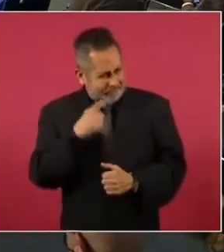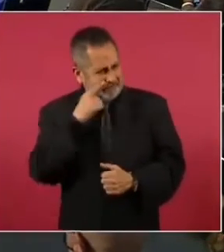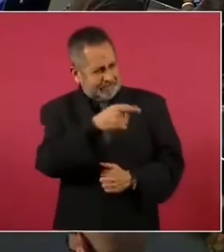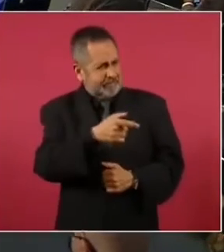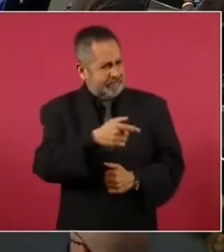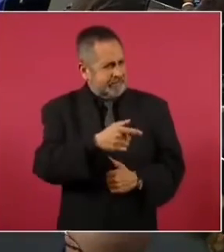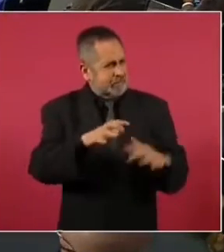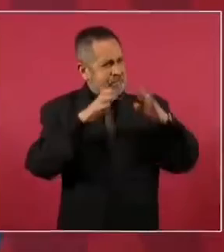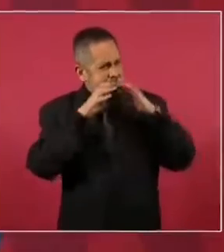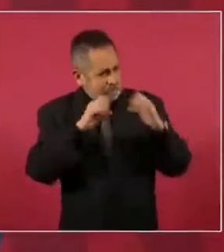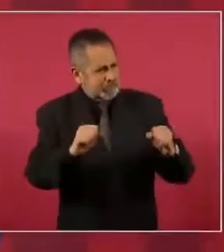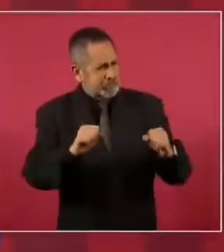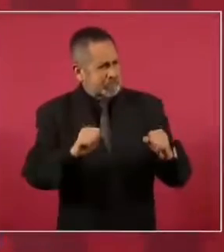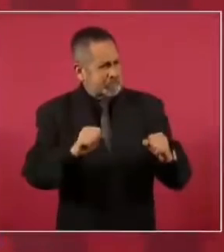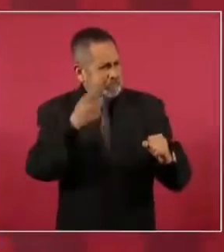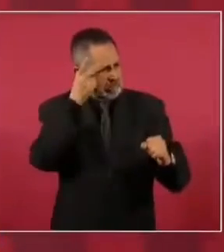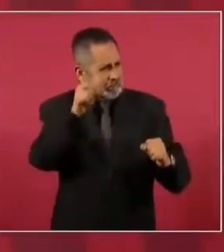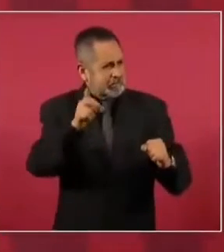ranchos y caballos